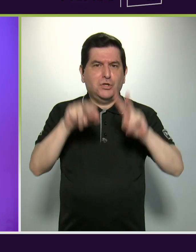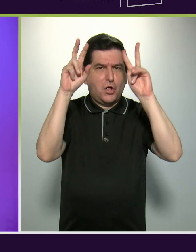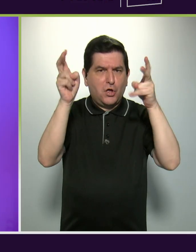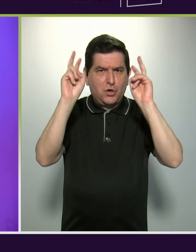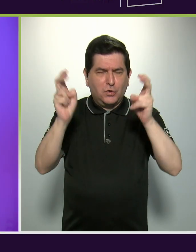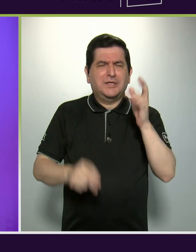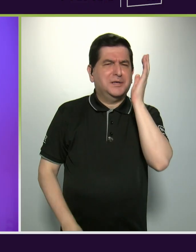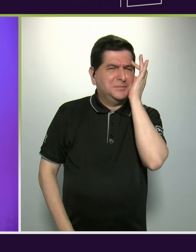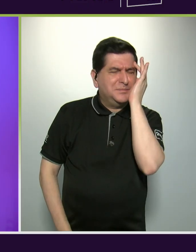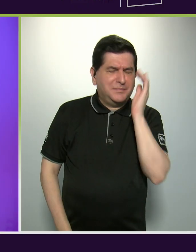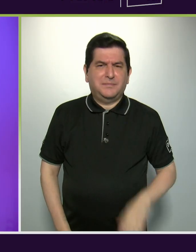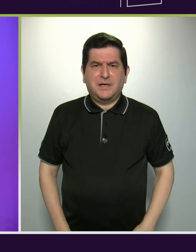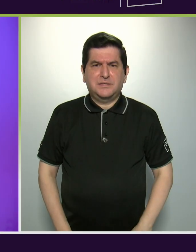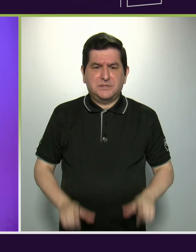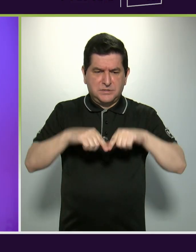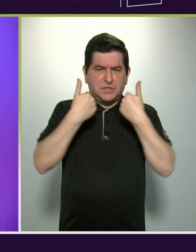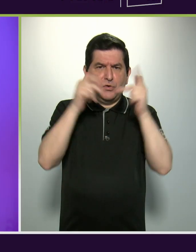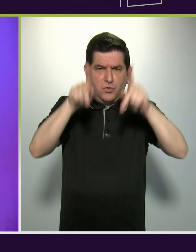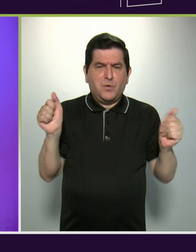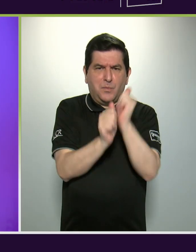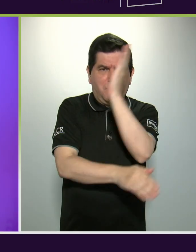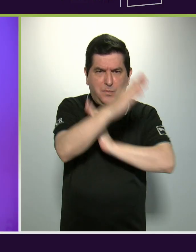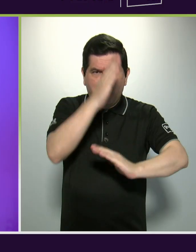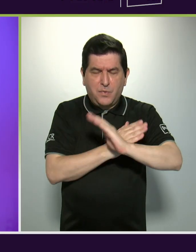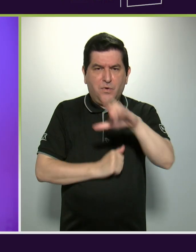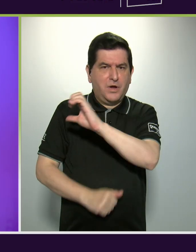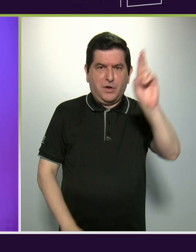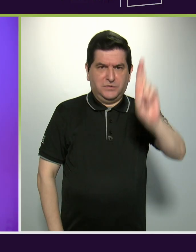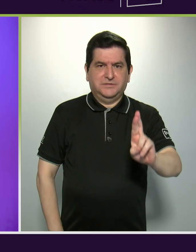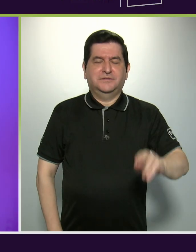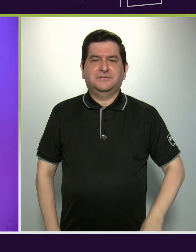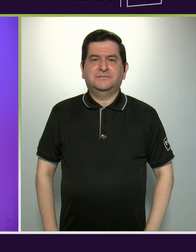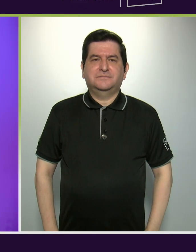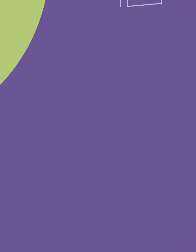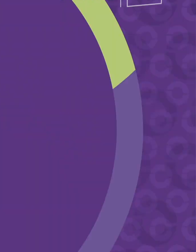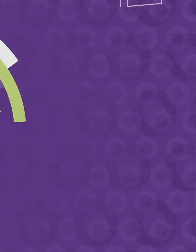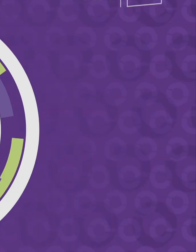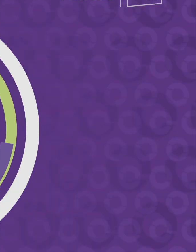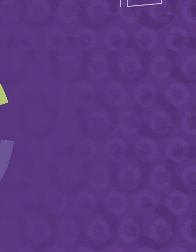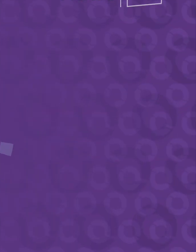más preocupan al movimiento de personas con discapacidad en Costa Rica.